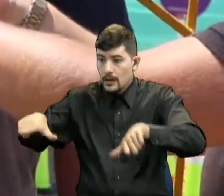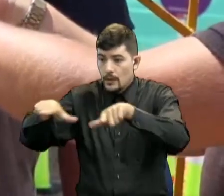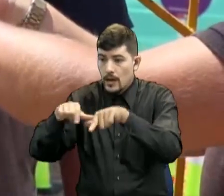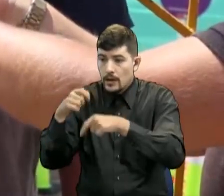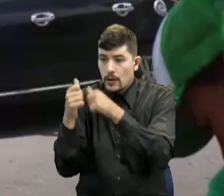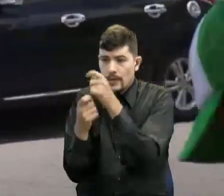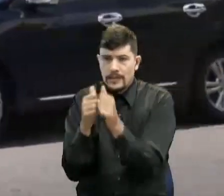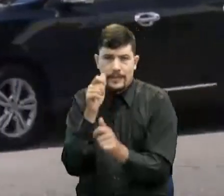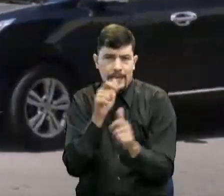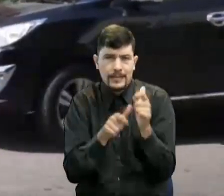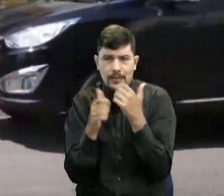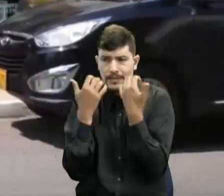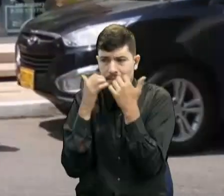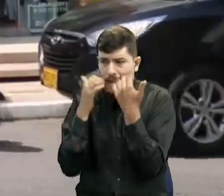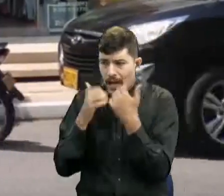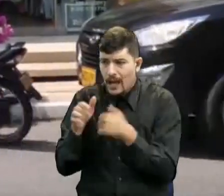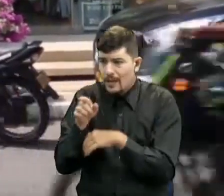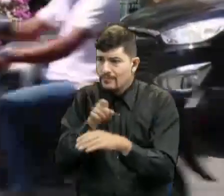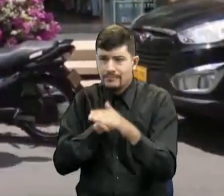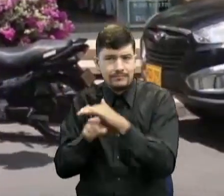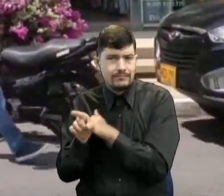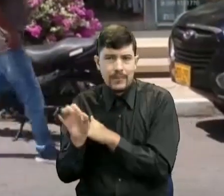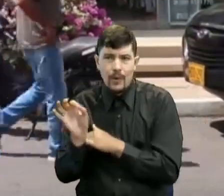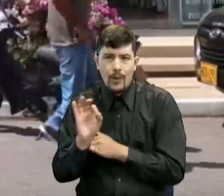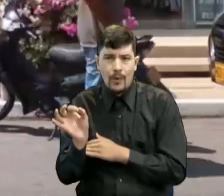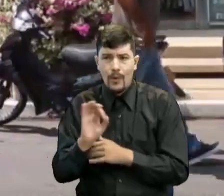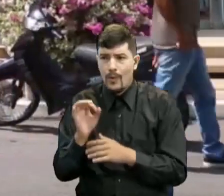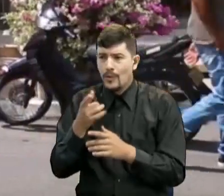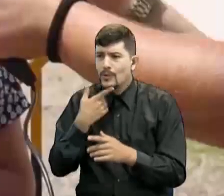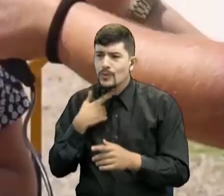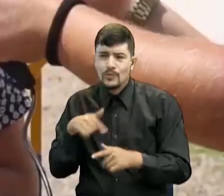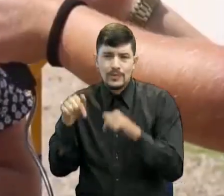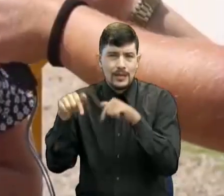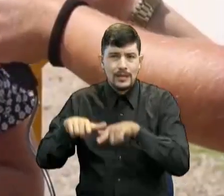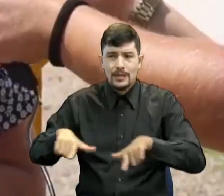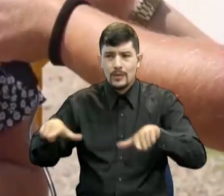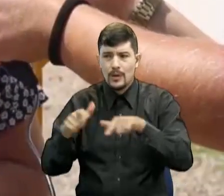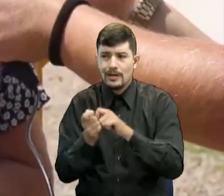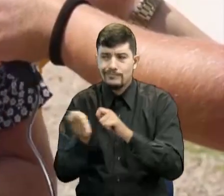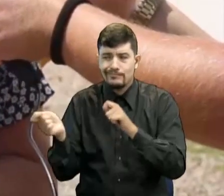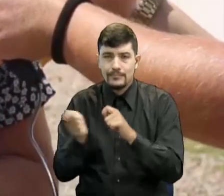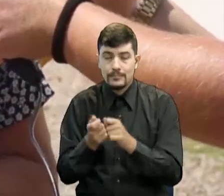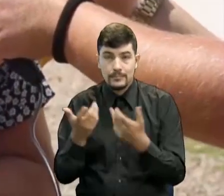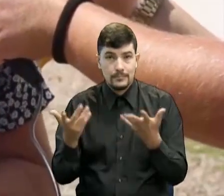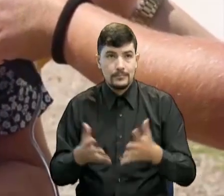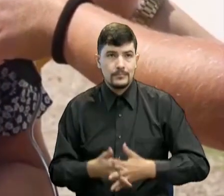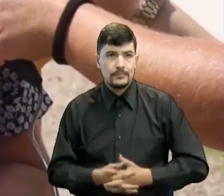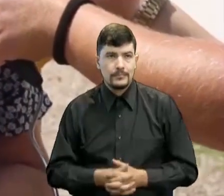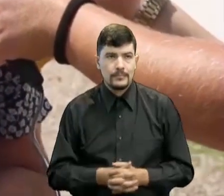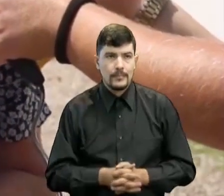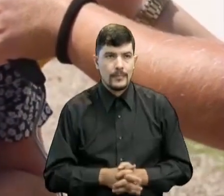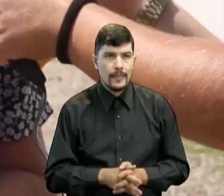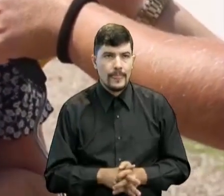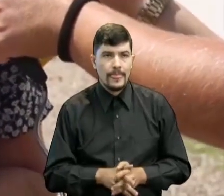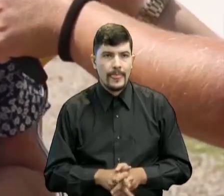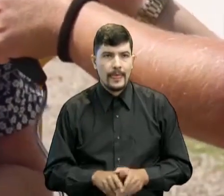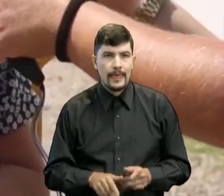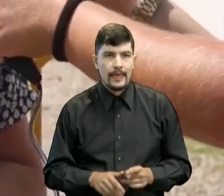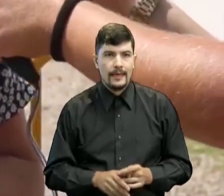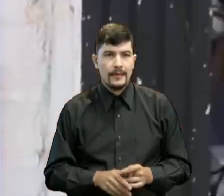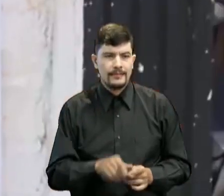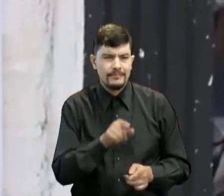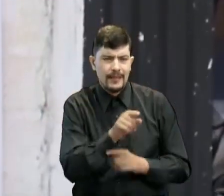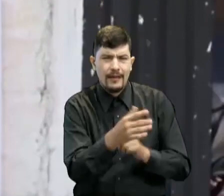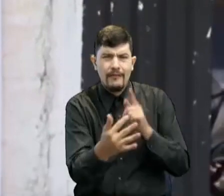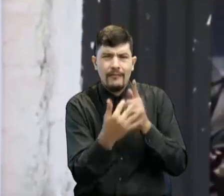se va a ahuyentar de las compras y de venir a hacerse los servicios que necesitan en este lugar. Para nosotros eso es una falta de respeto a la